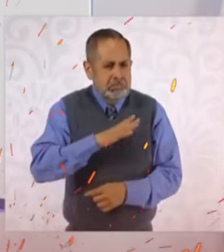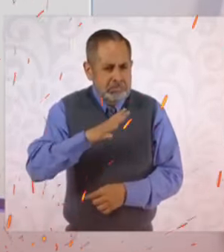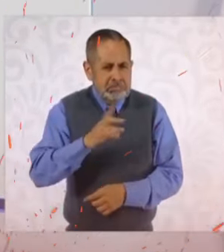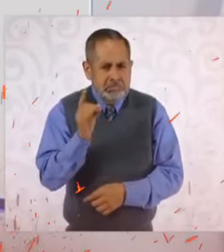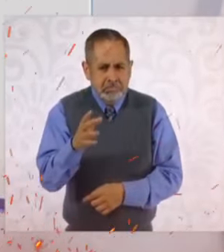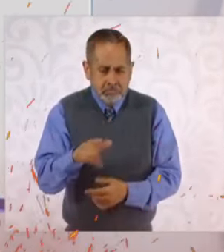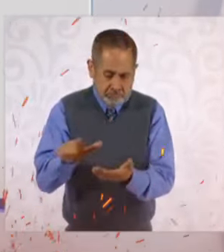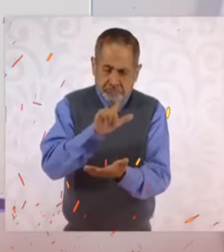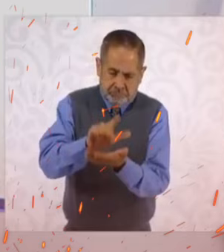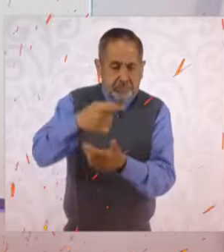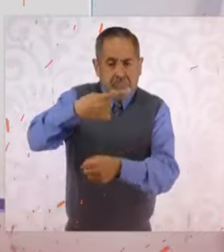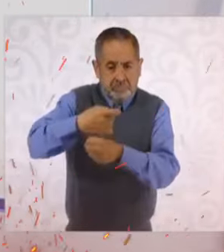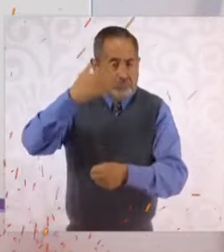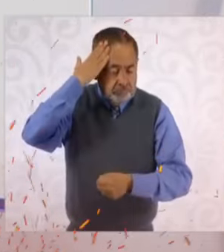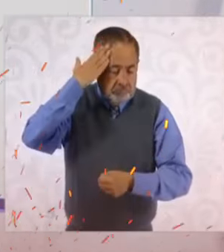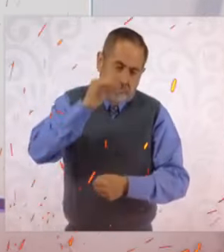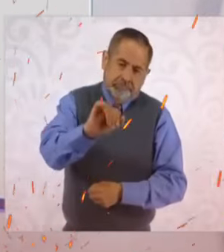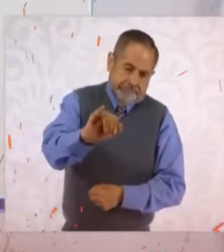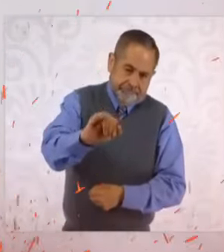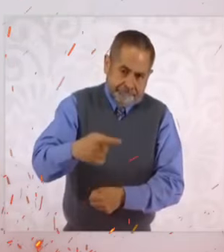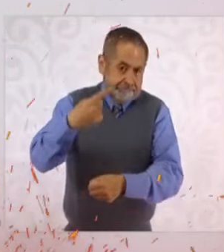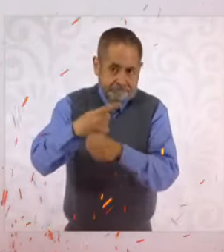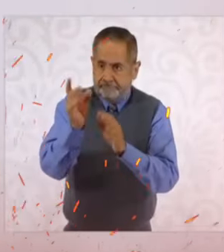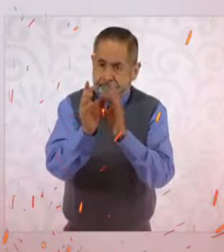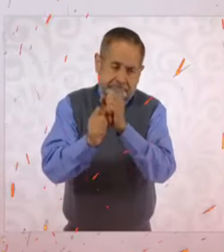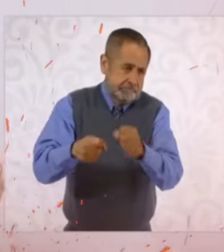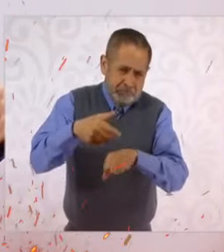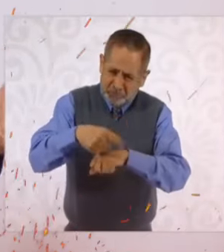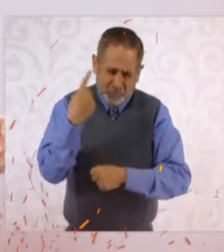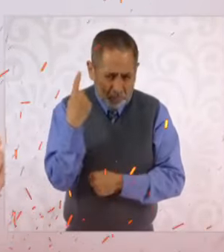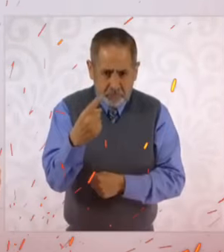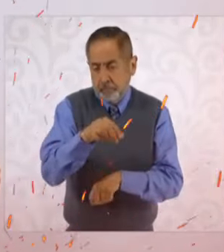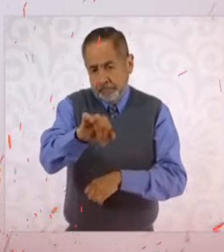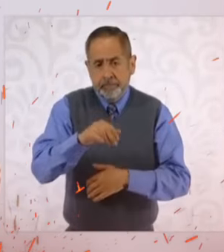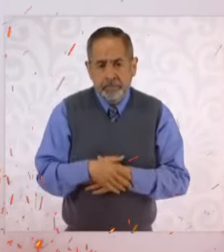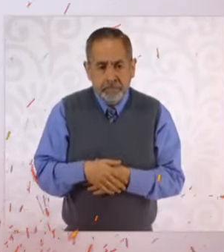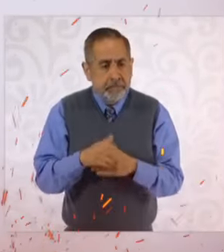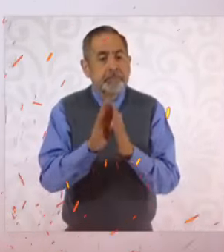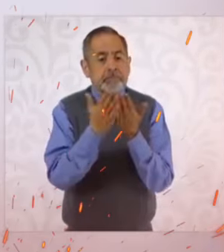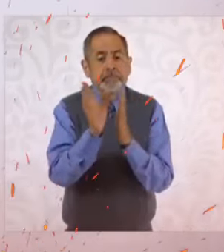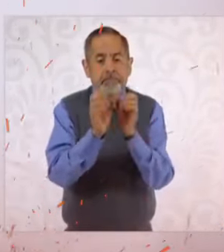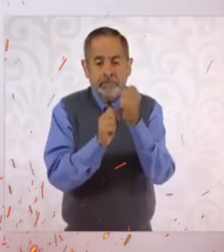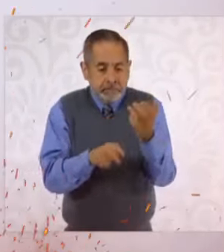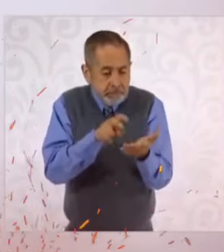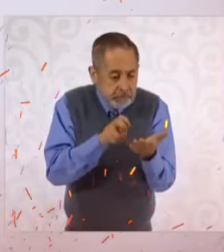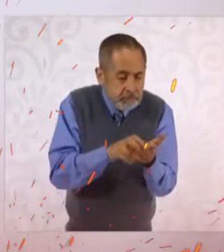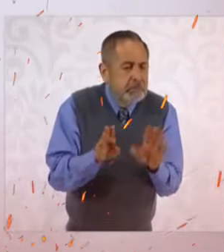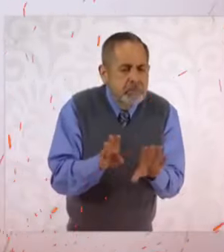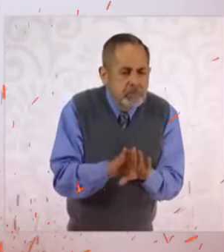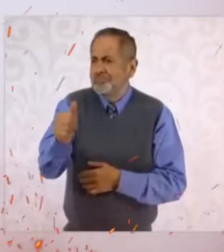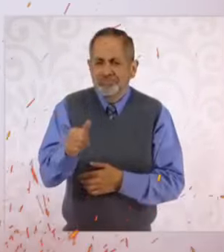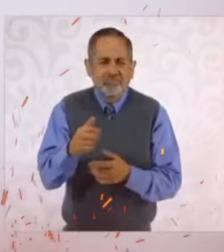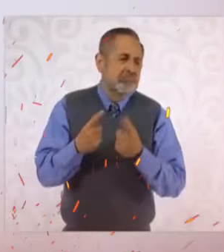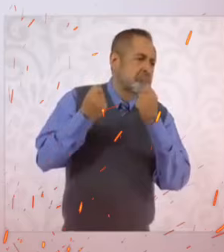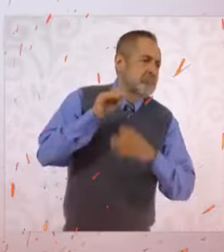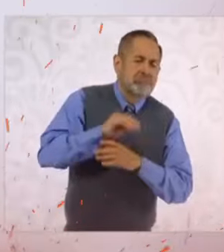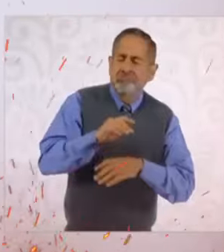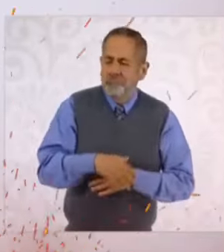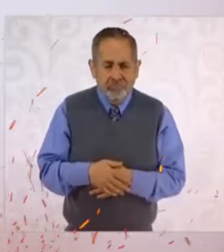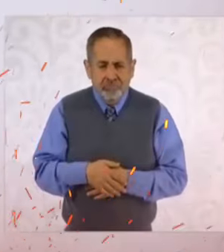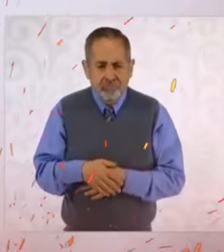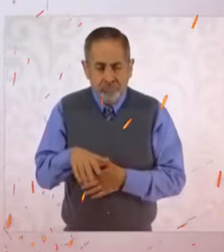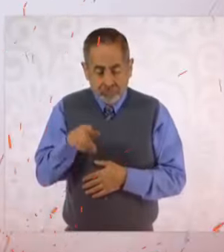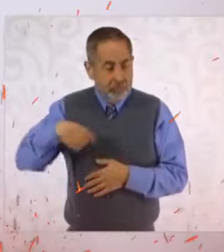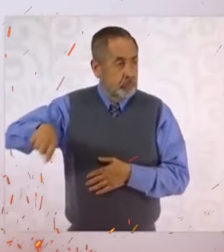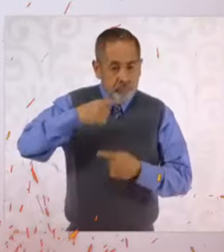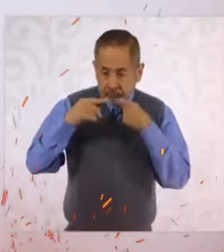Sí, es la ley máxima, sí. ¿Es la Carta Magna? Sí. ¿Cómo se modifica la Carta Magna con el 135? Es republicano